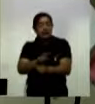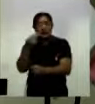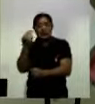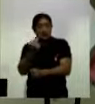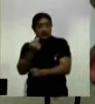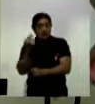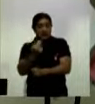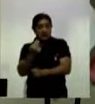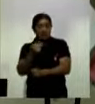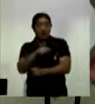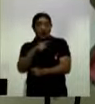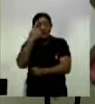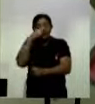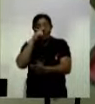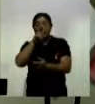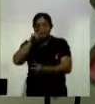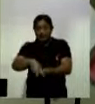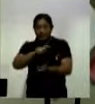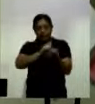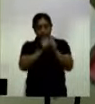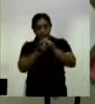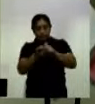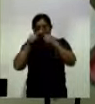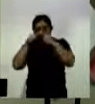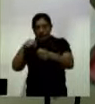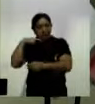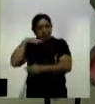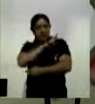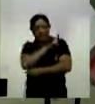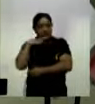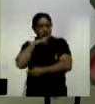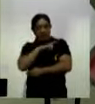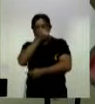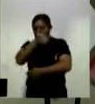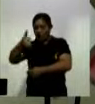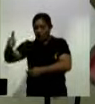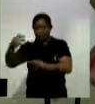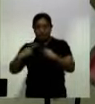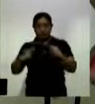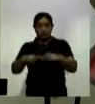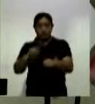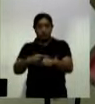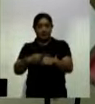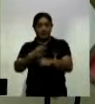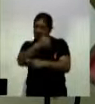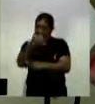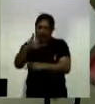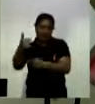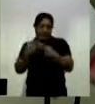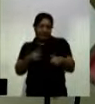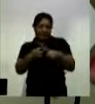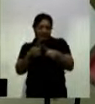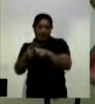necesarias con la finalidad de atender de manera sistemática cada uno de los casos. Y por supuesto